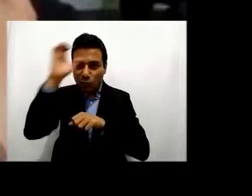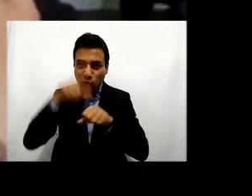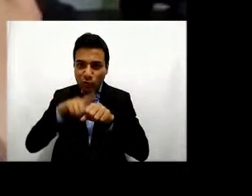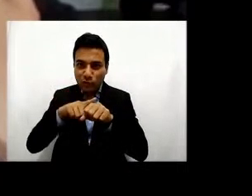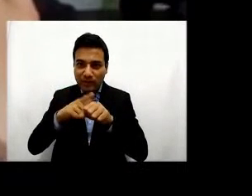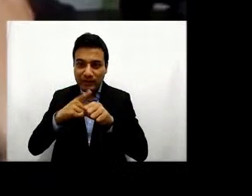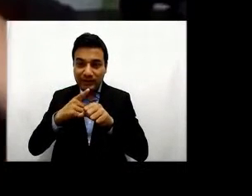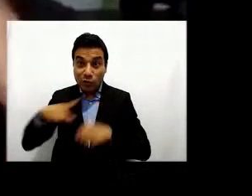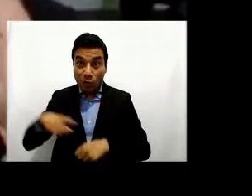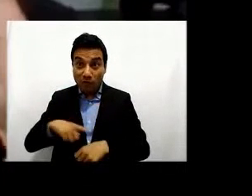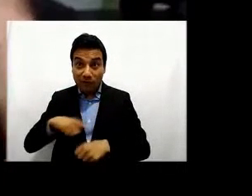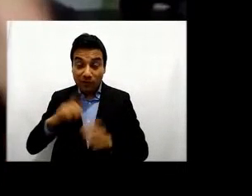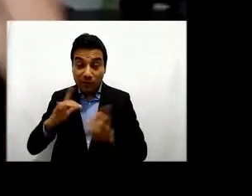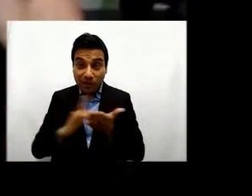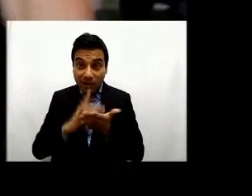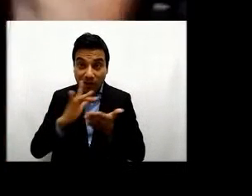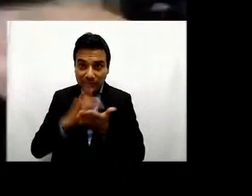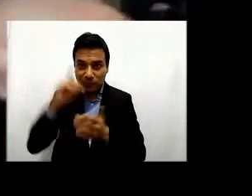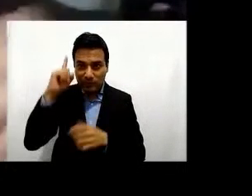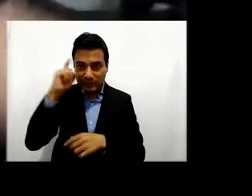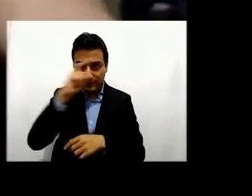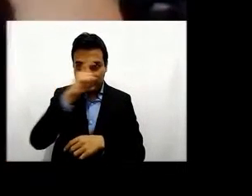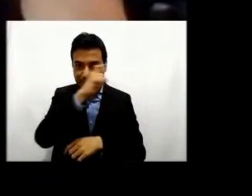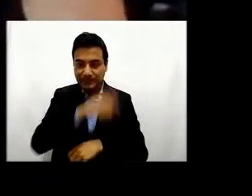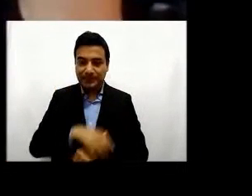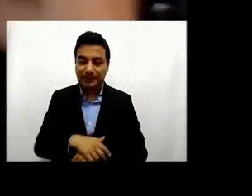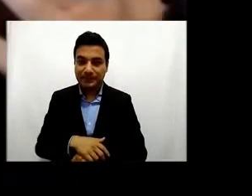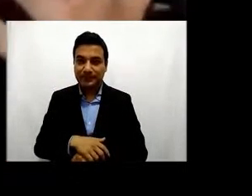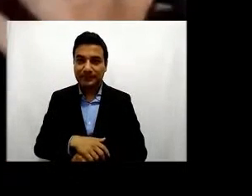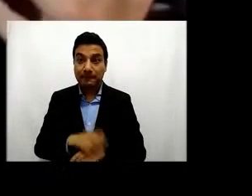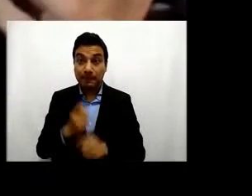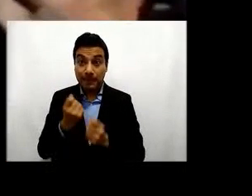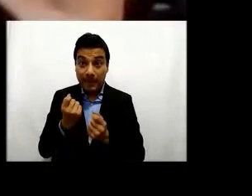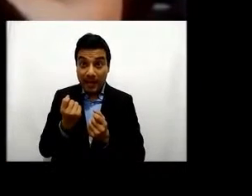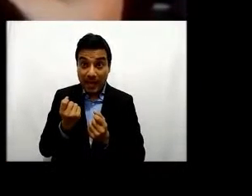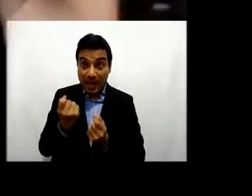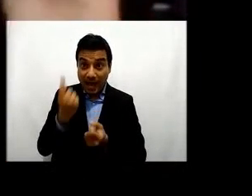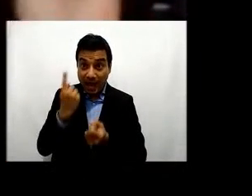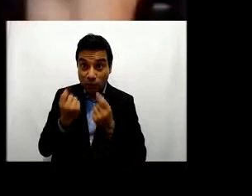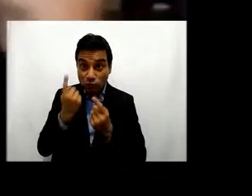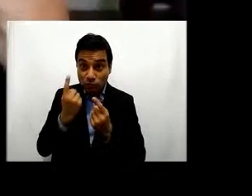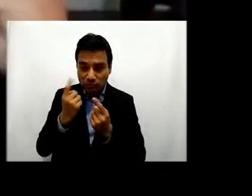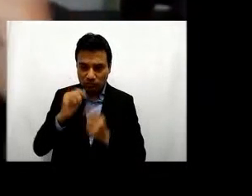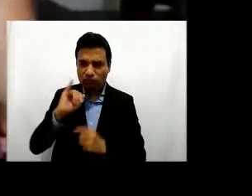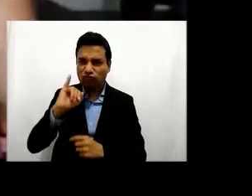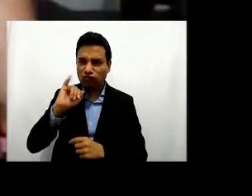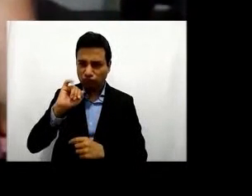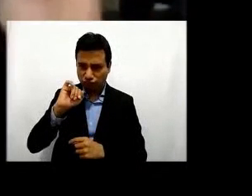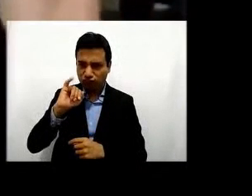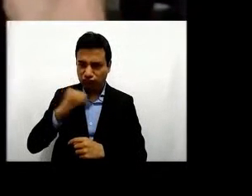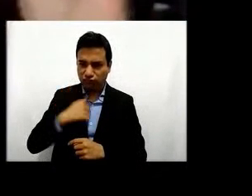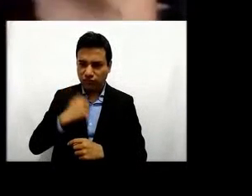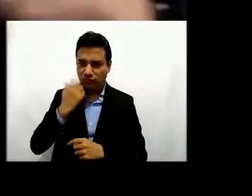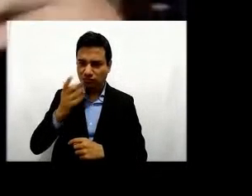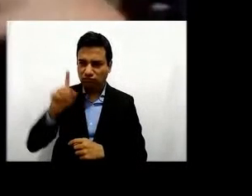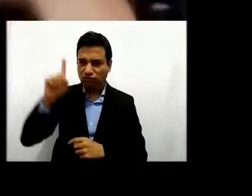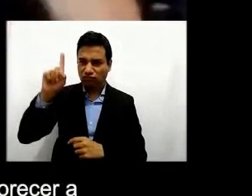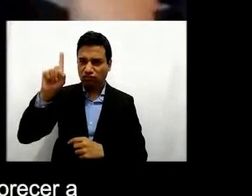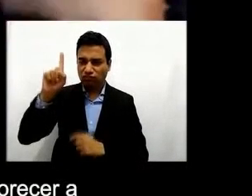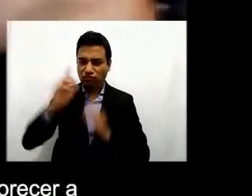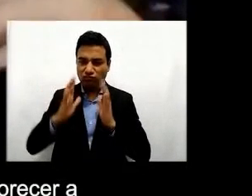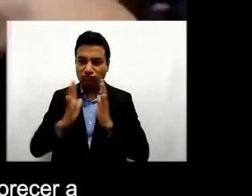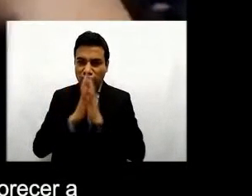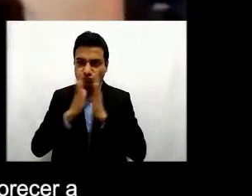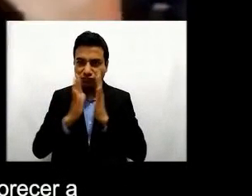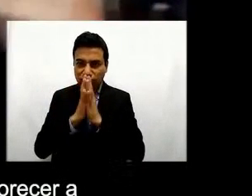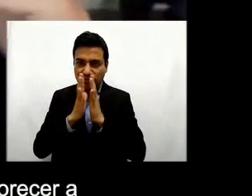porque quienes decidieron abrazar el reto, subirse al reto, comenzaron a transformar justo las